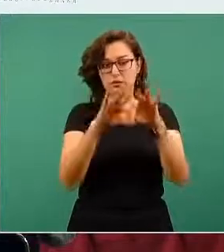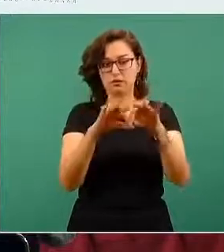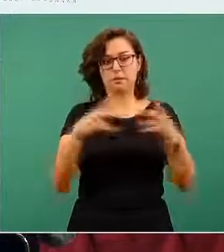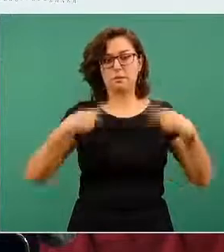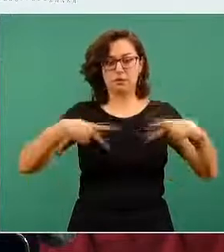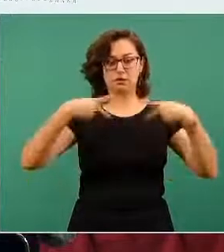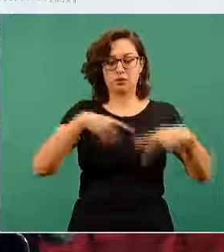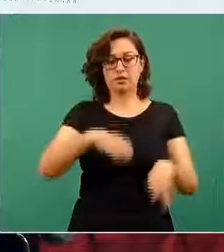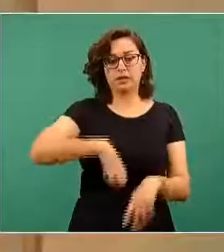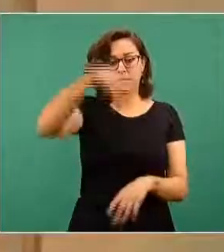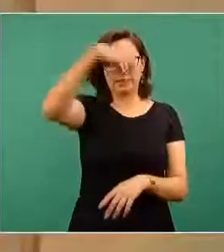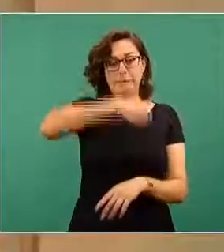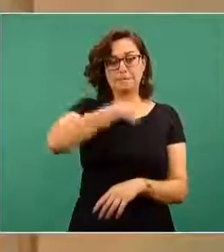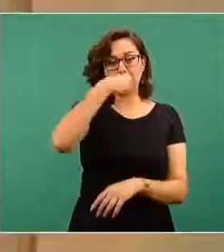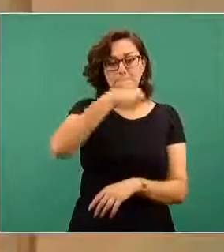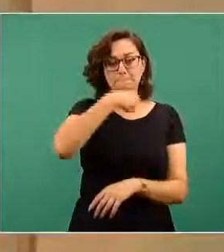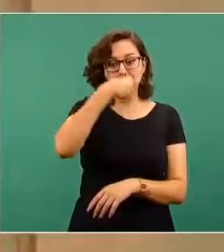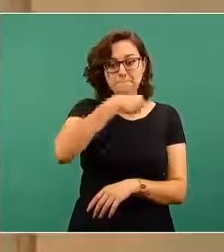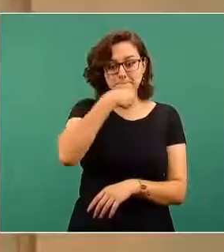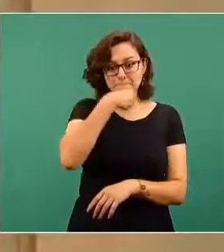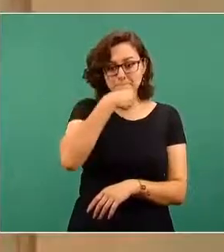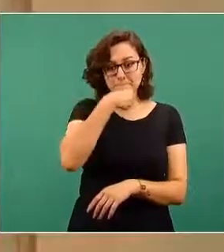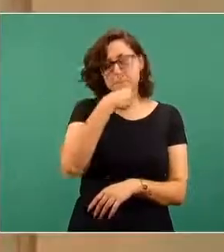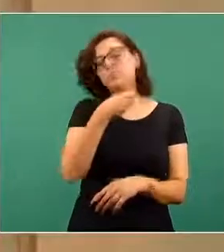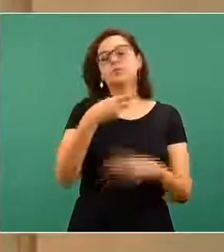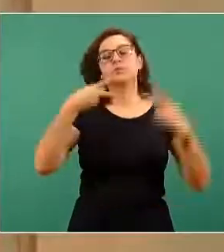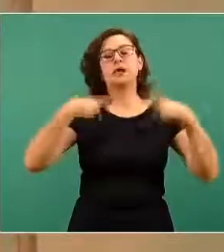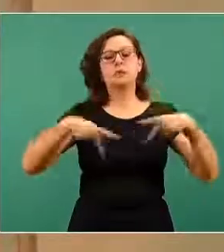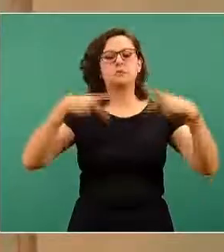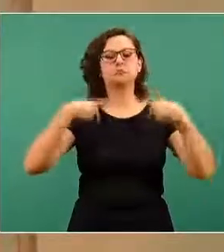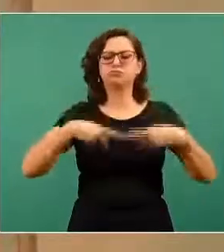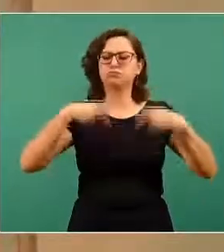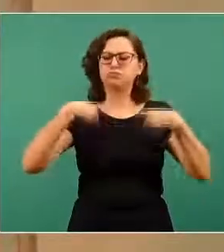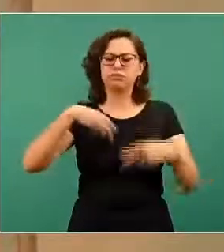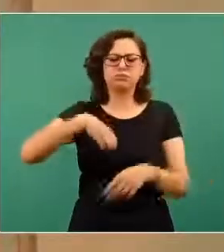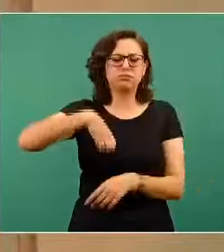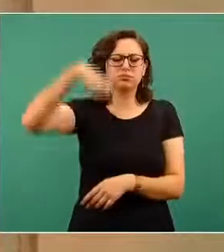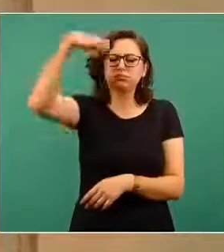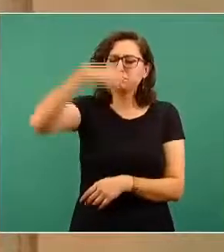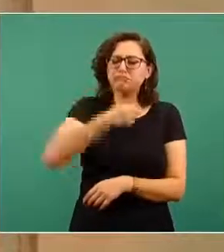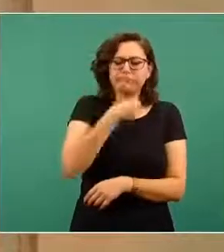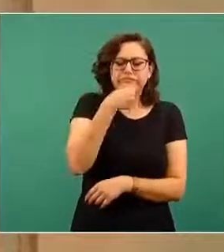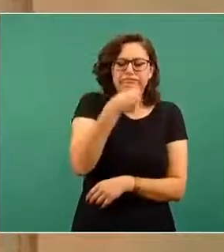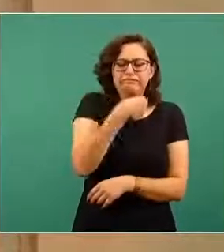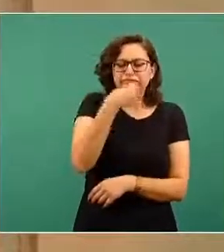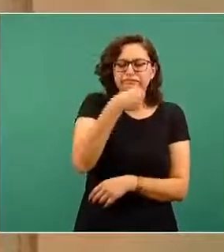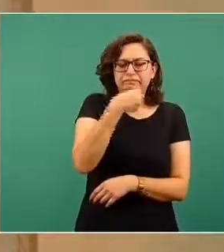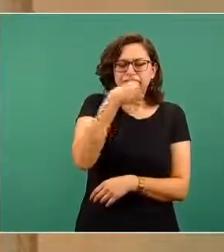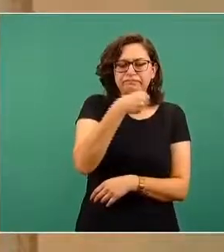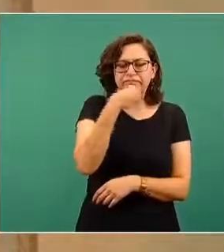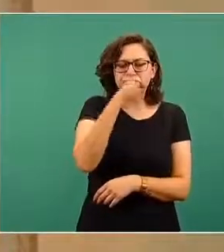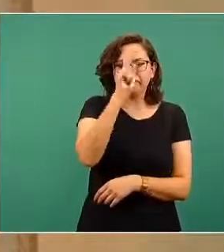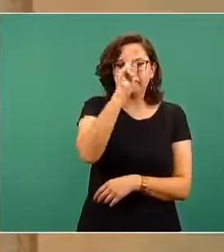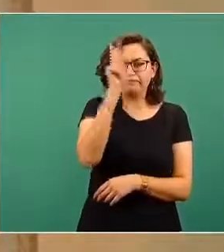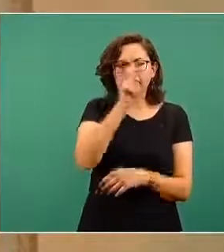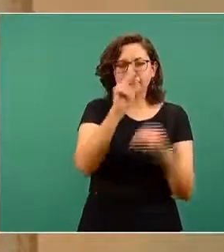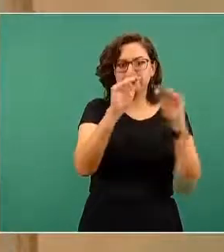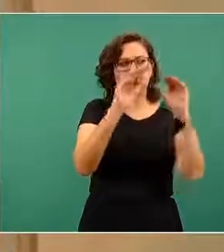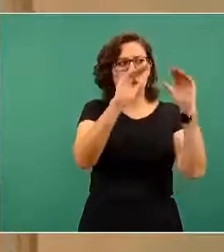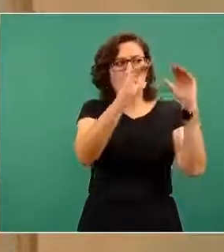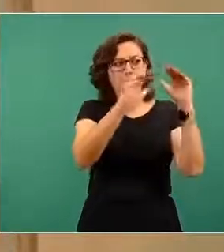edad. Hemos empezado desde la persona más añosa en el país y vamos a